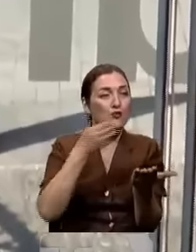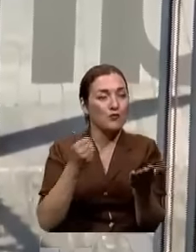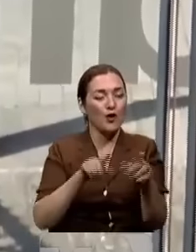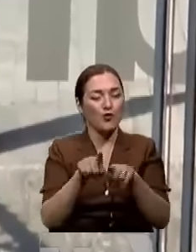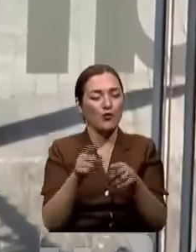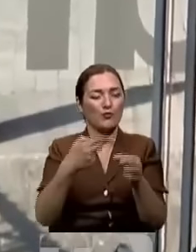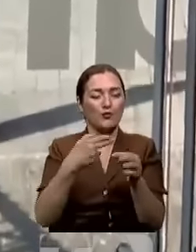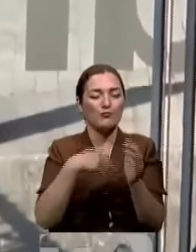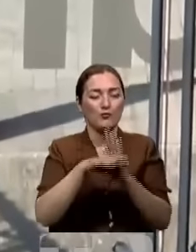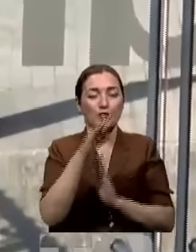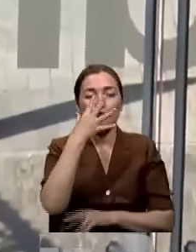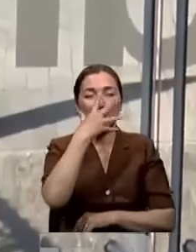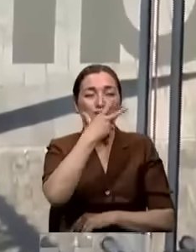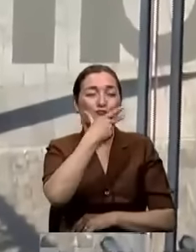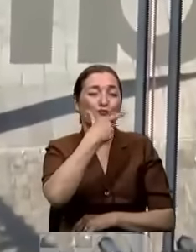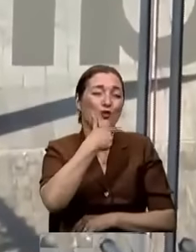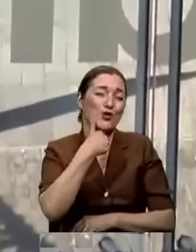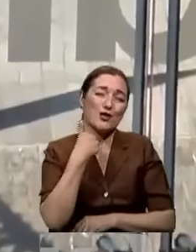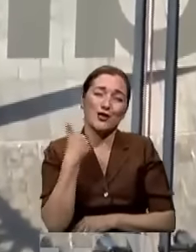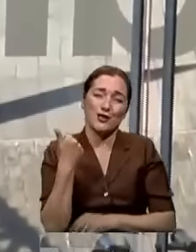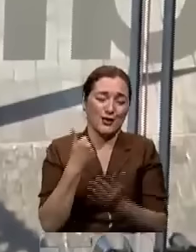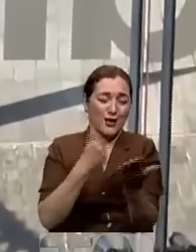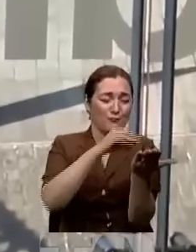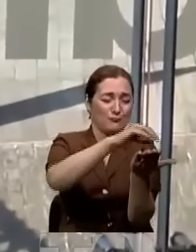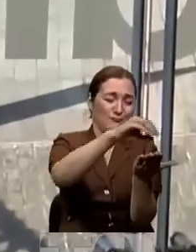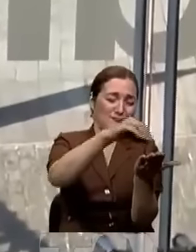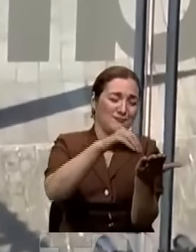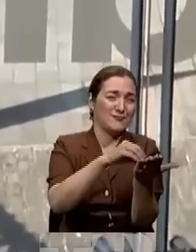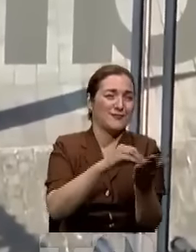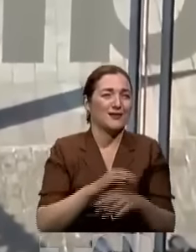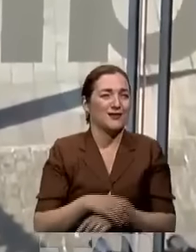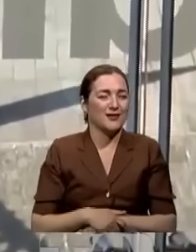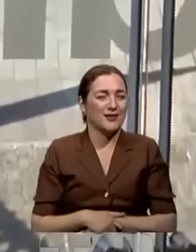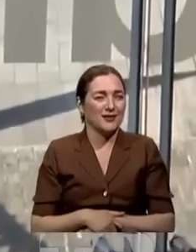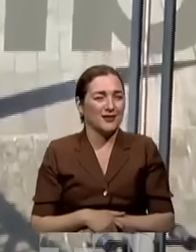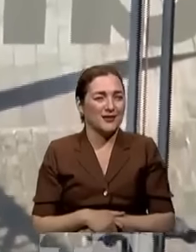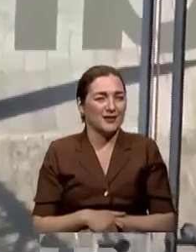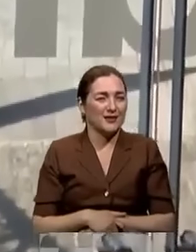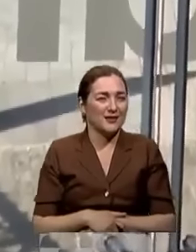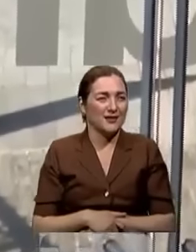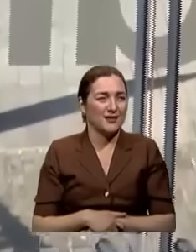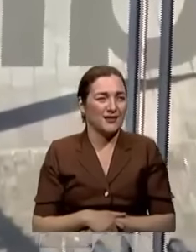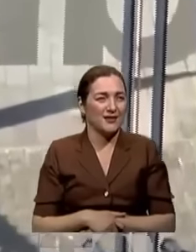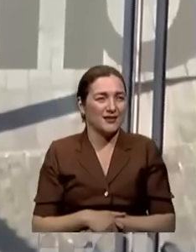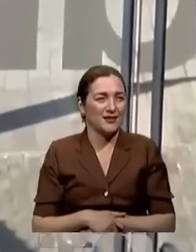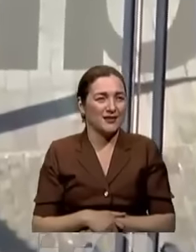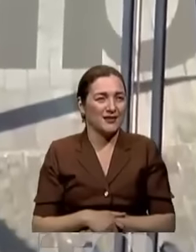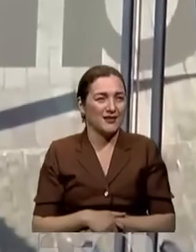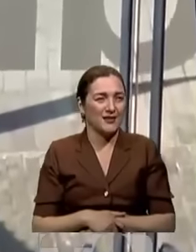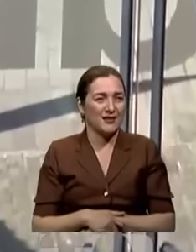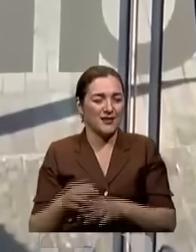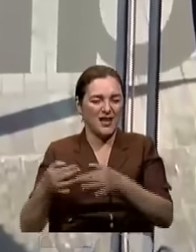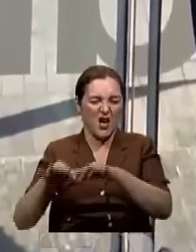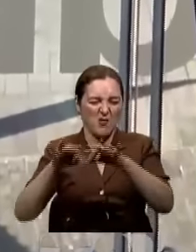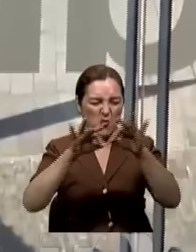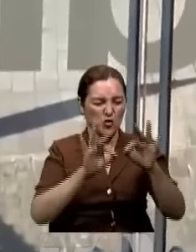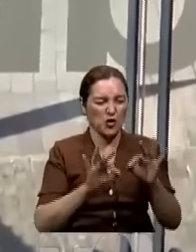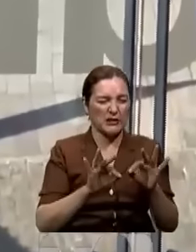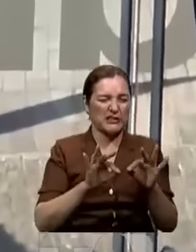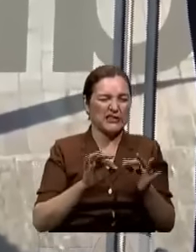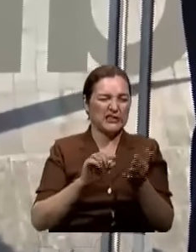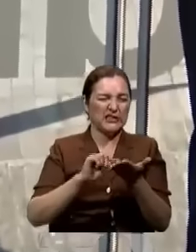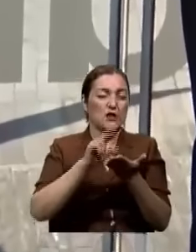de la guagua más linda. Están súper bonitas las decoraciones. Por ahí bajarle un chance el espesor del fondant, porque sí es un poco invasivo al